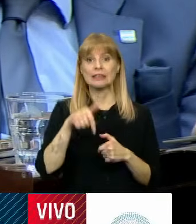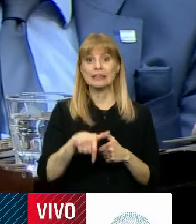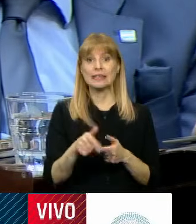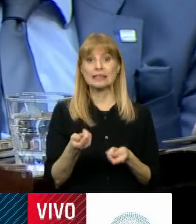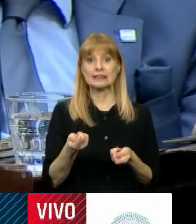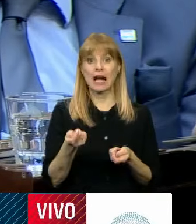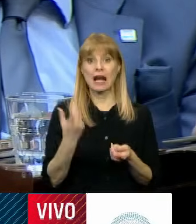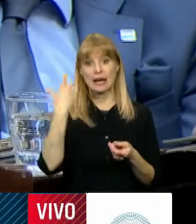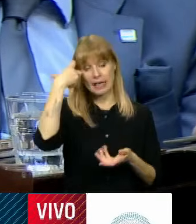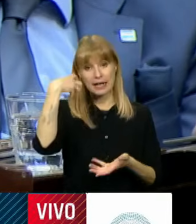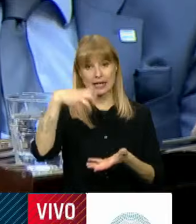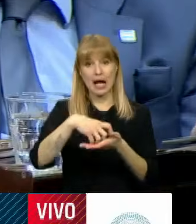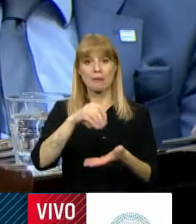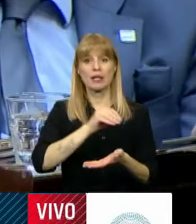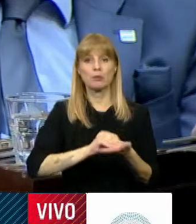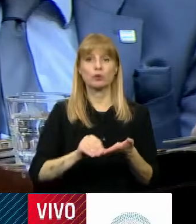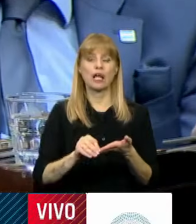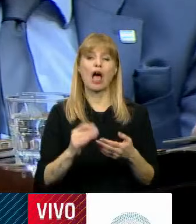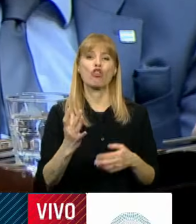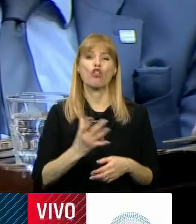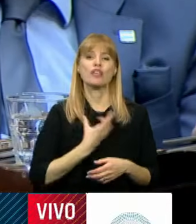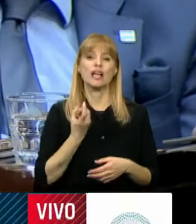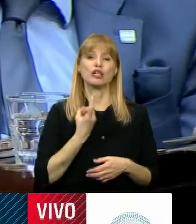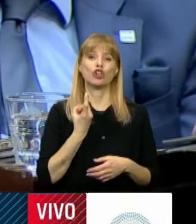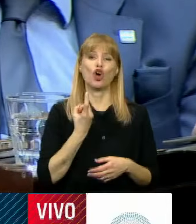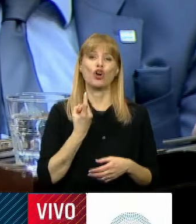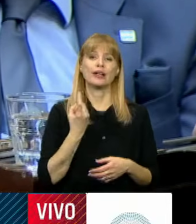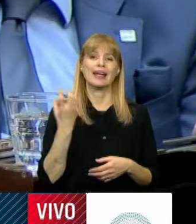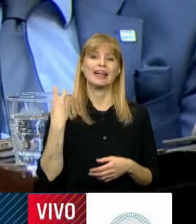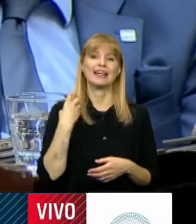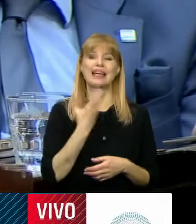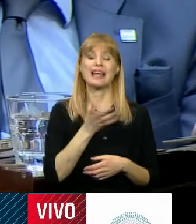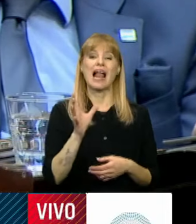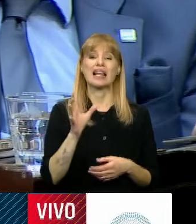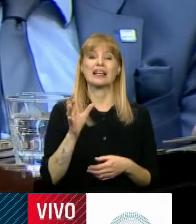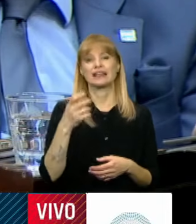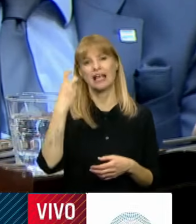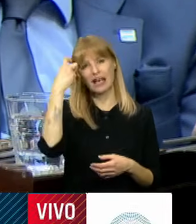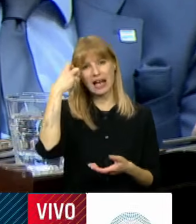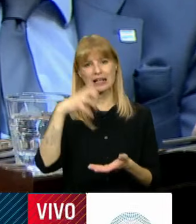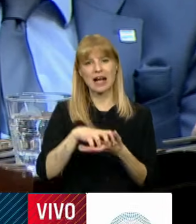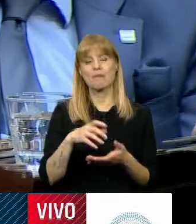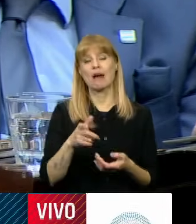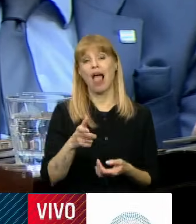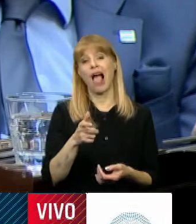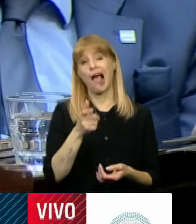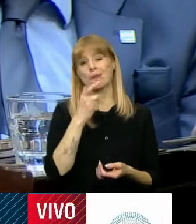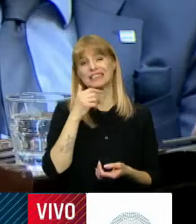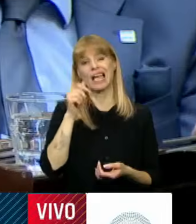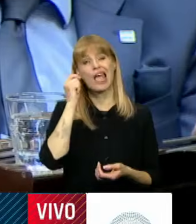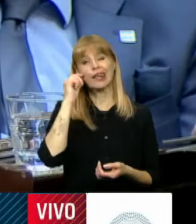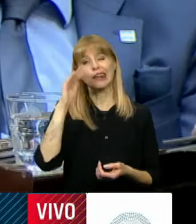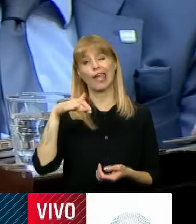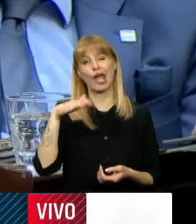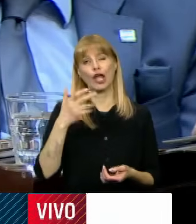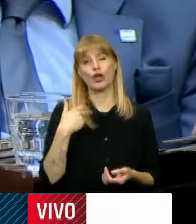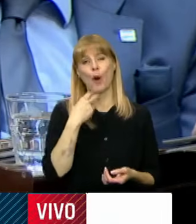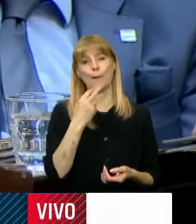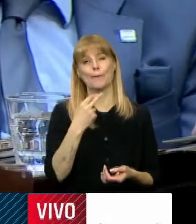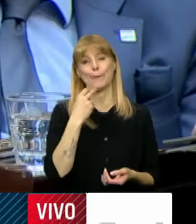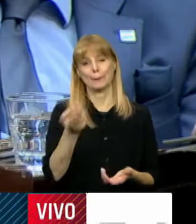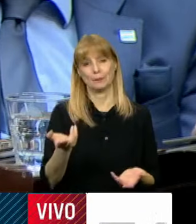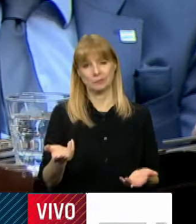niño que es el director general de la Cámara, un niño, un bachiller. Hoy salió una nota muy interesante